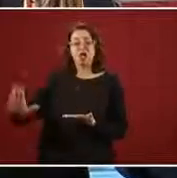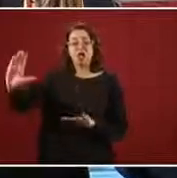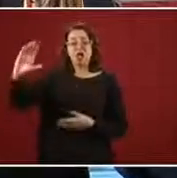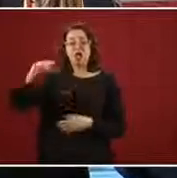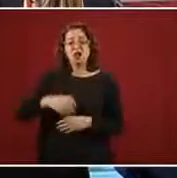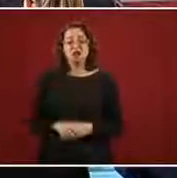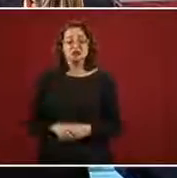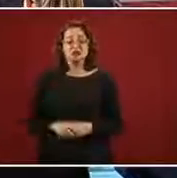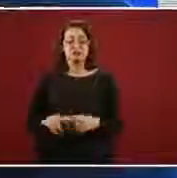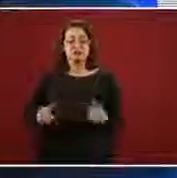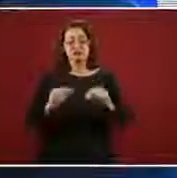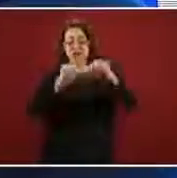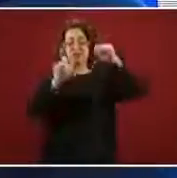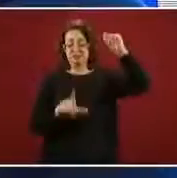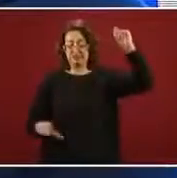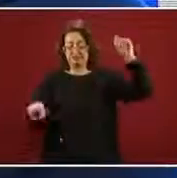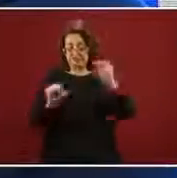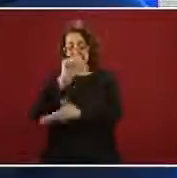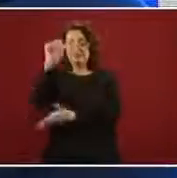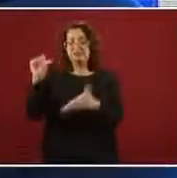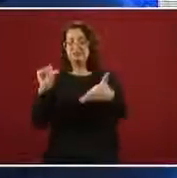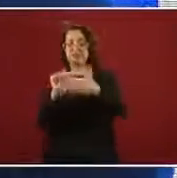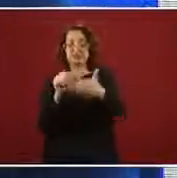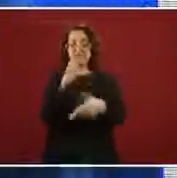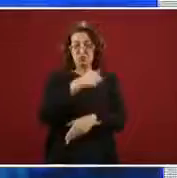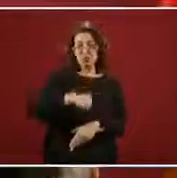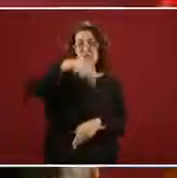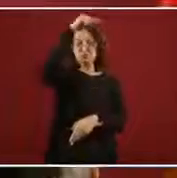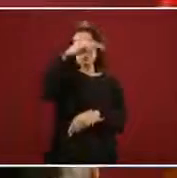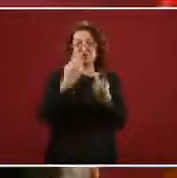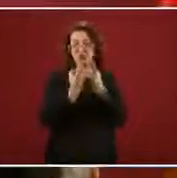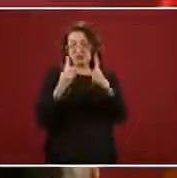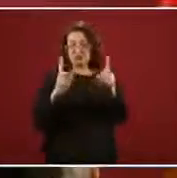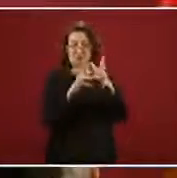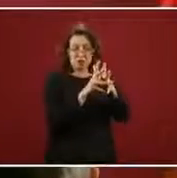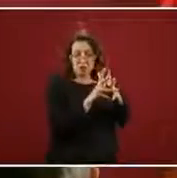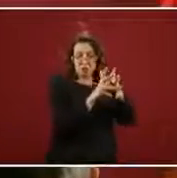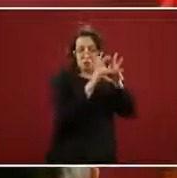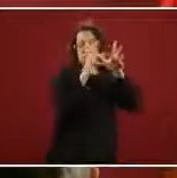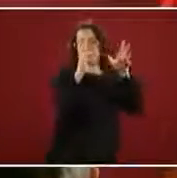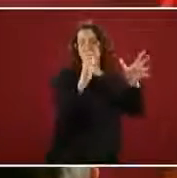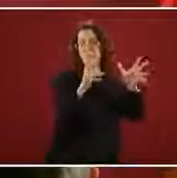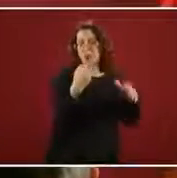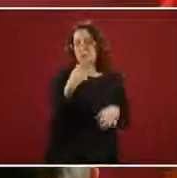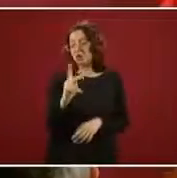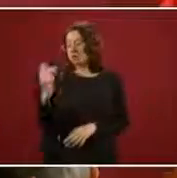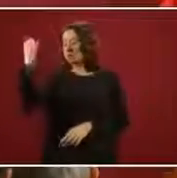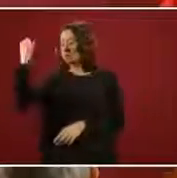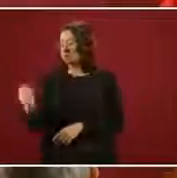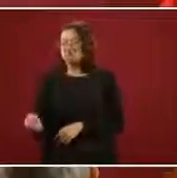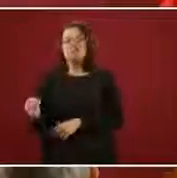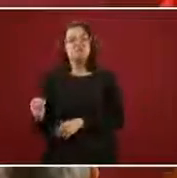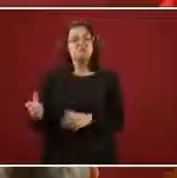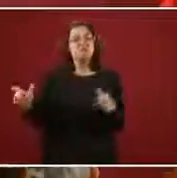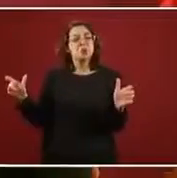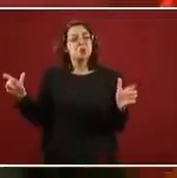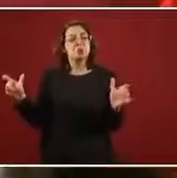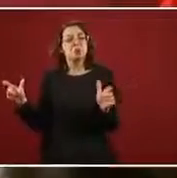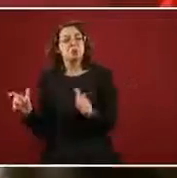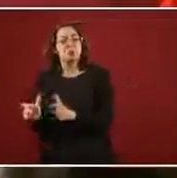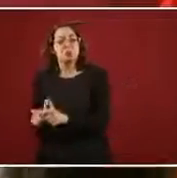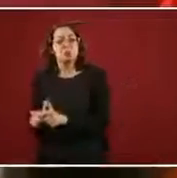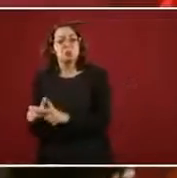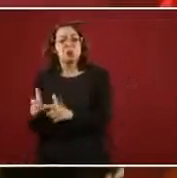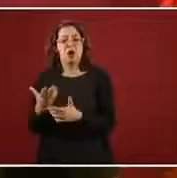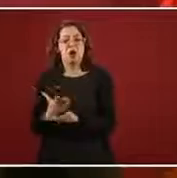el centro del país, creció el norte, pero el sur-sureste decreció en todo el periodo neoliberal.